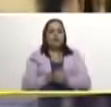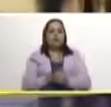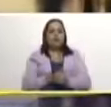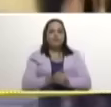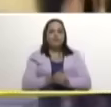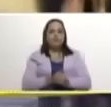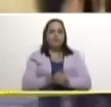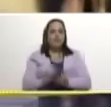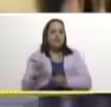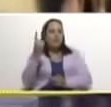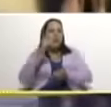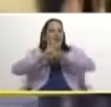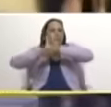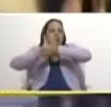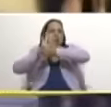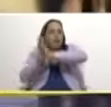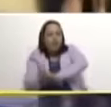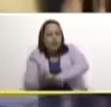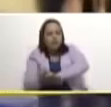Primero destruyeron